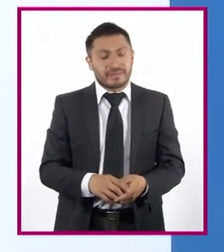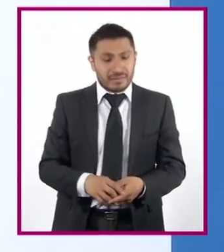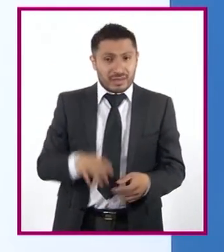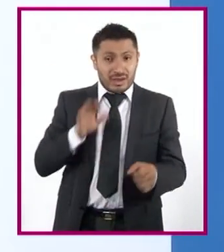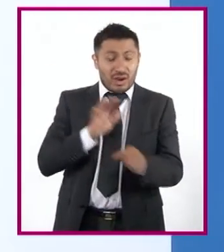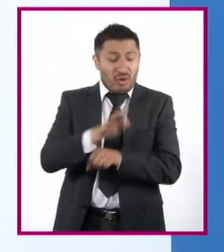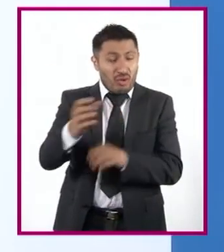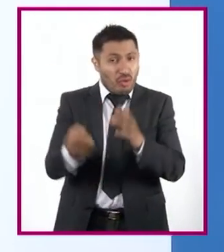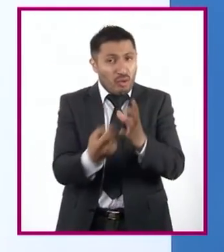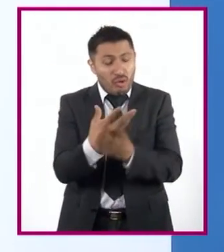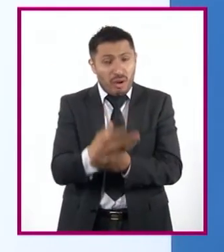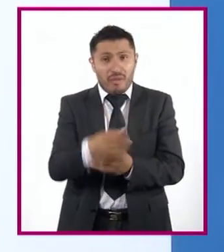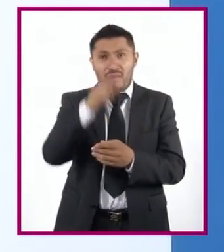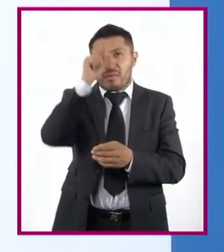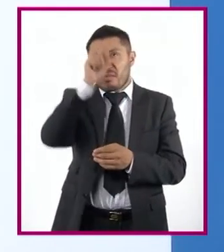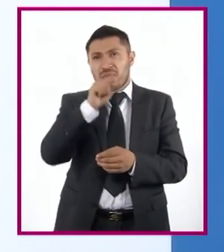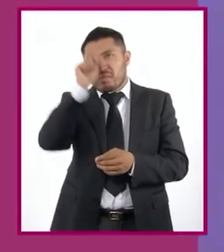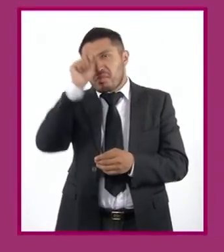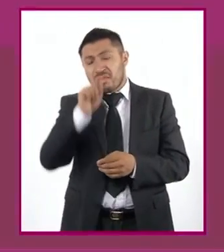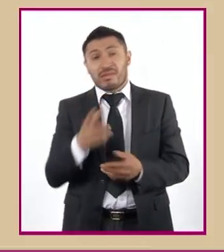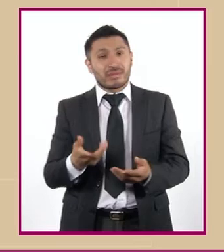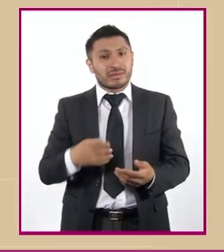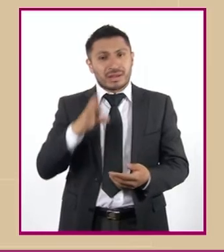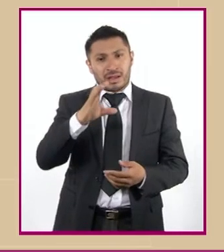las nuevas coordenadas del polígono?